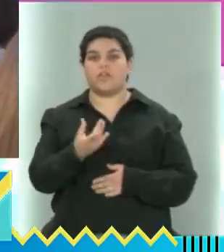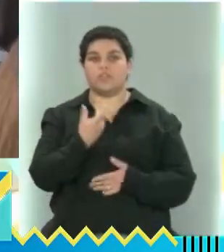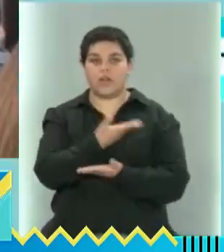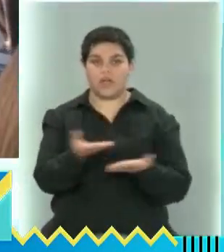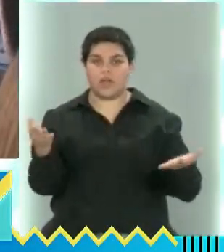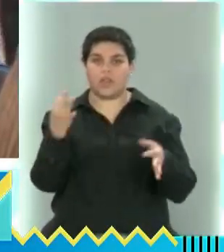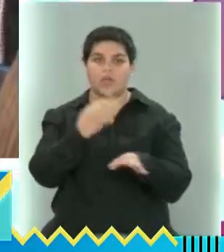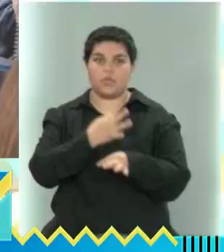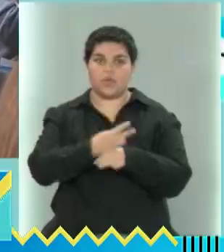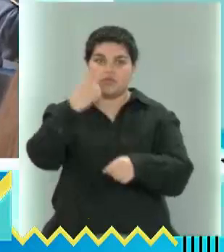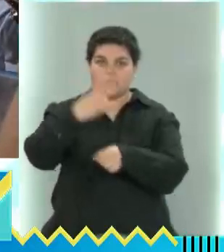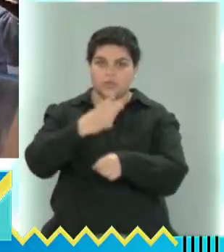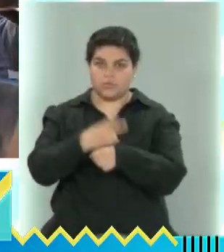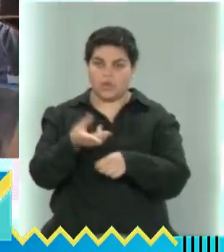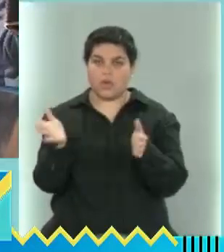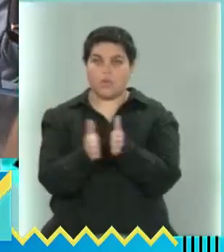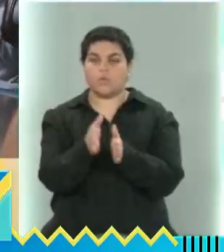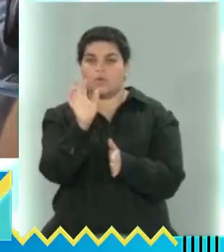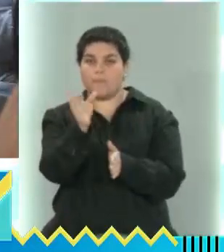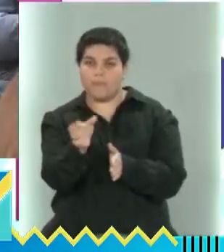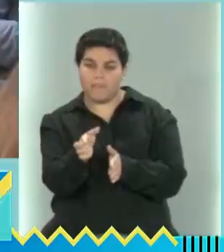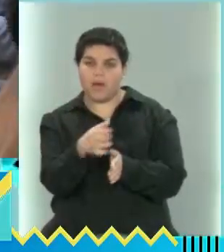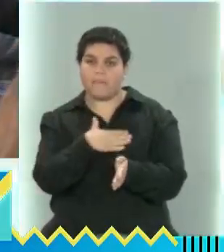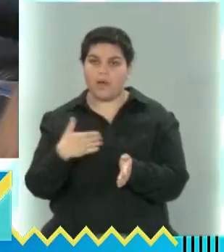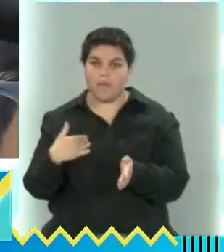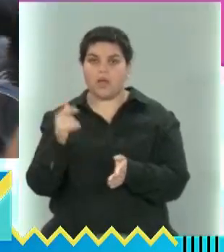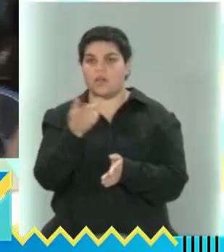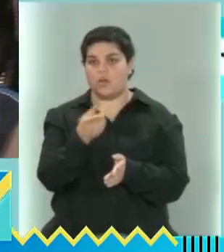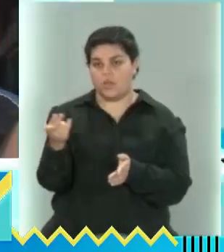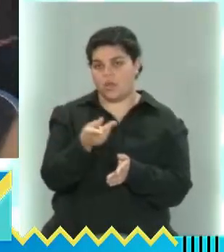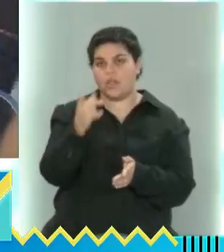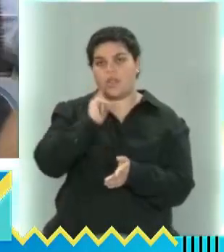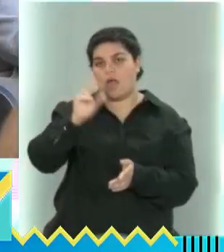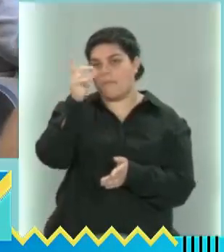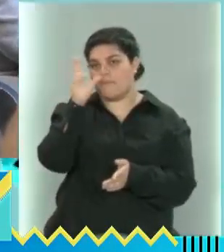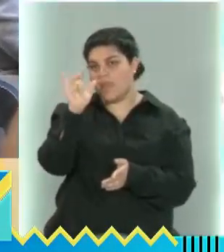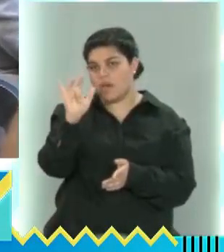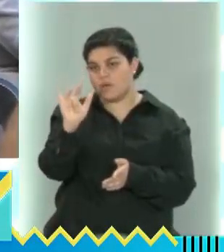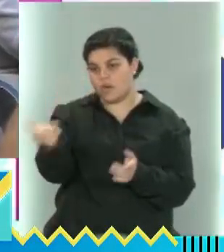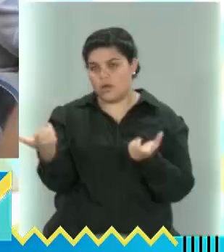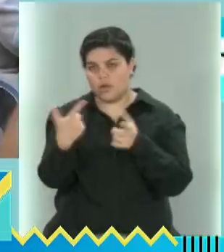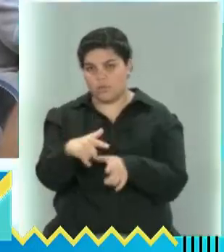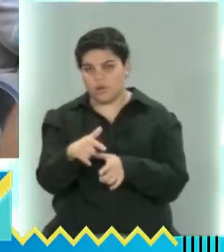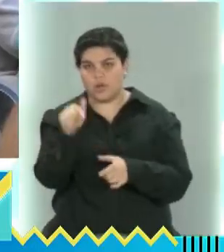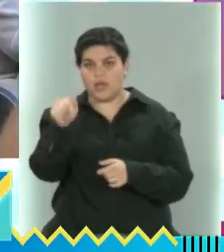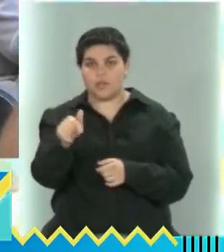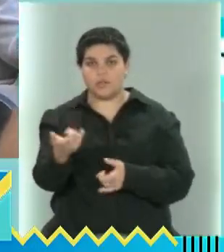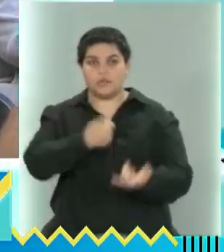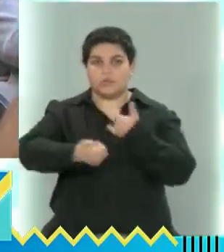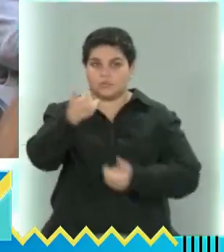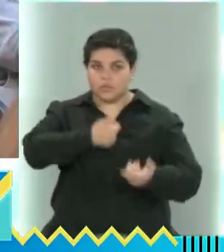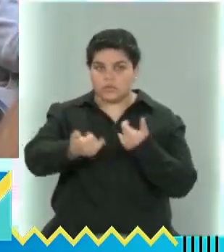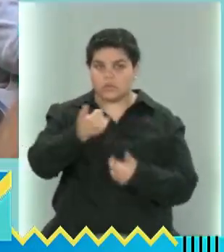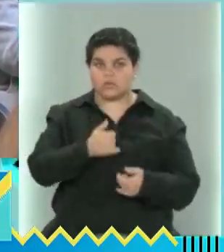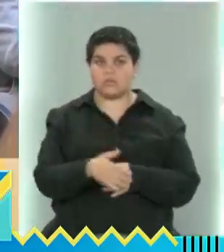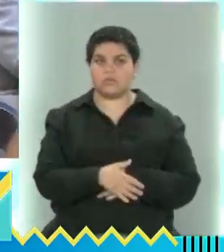y con los padres en la reunión que tuvimos el día miércoles, si no me equivoco, manifestó que ha evaluado digamos,